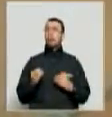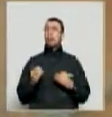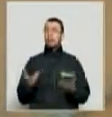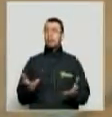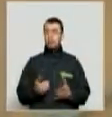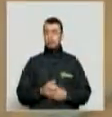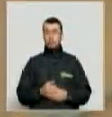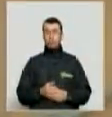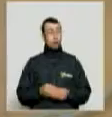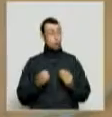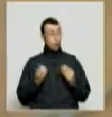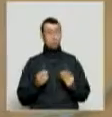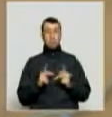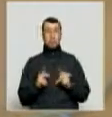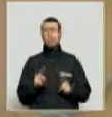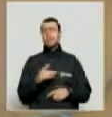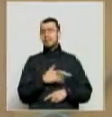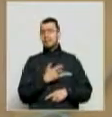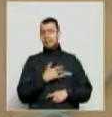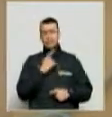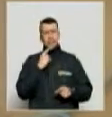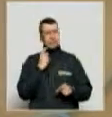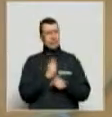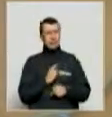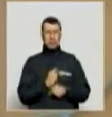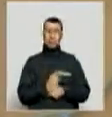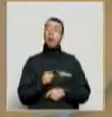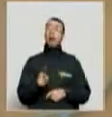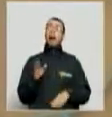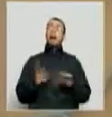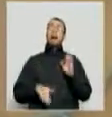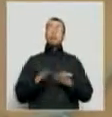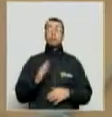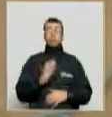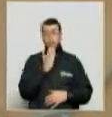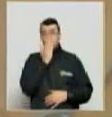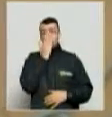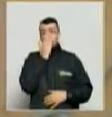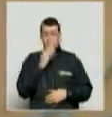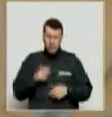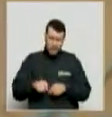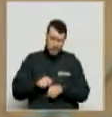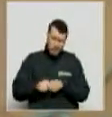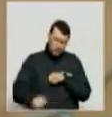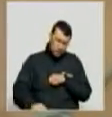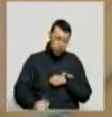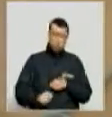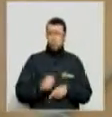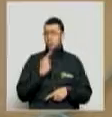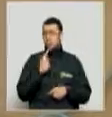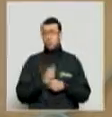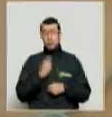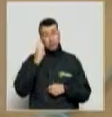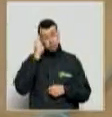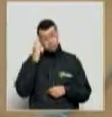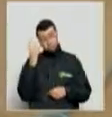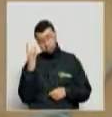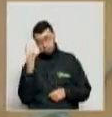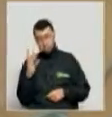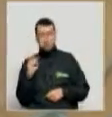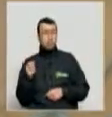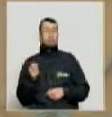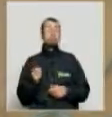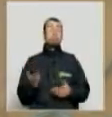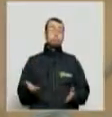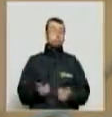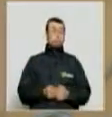Que muchas personas sienten dificultad solamente para respirar, solamente poniéndose los zapatos o yendo hasta la tienda o cambiándose la ropa. y no